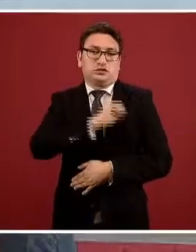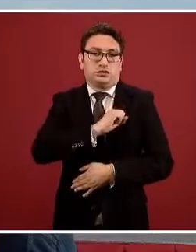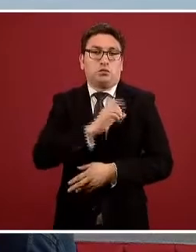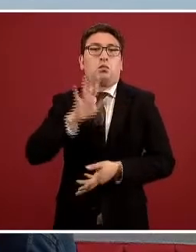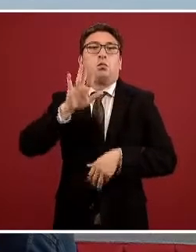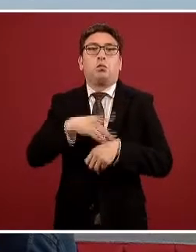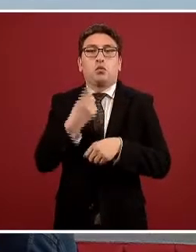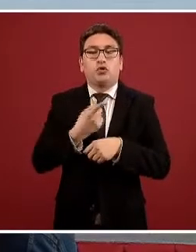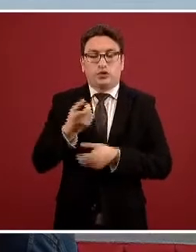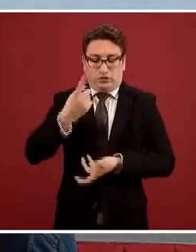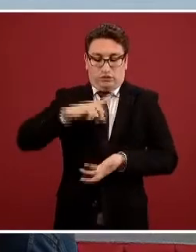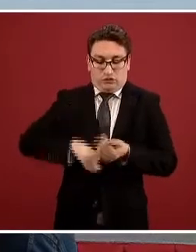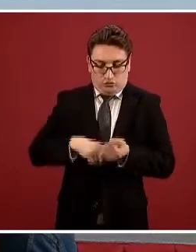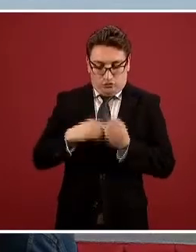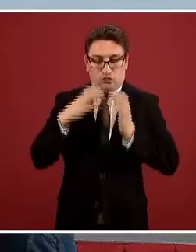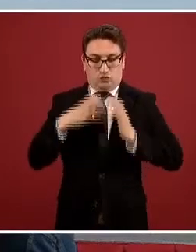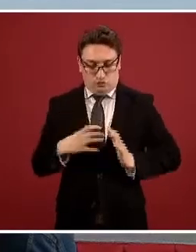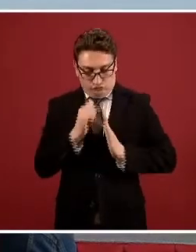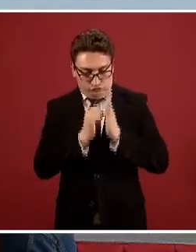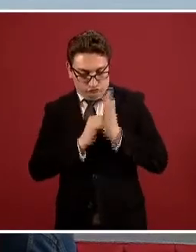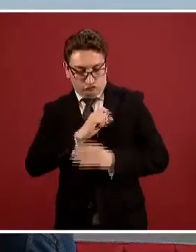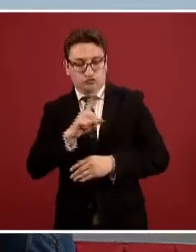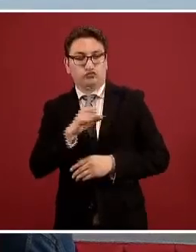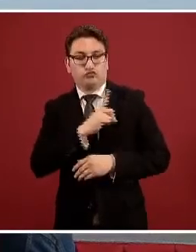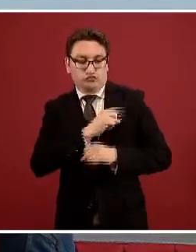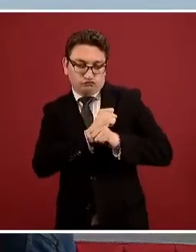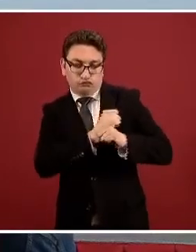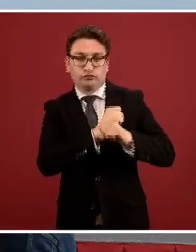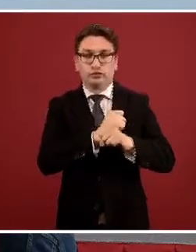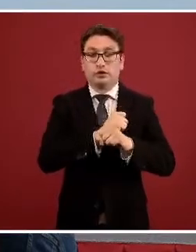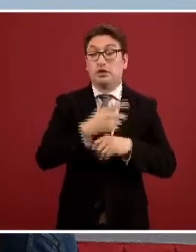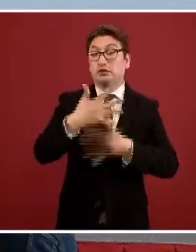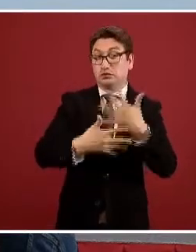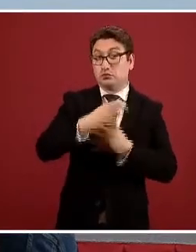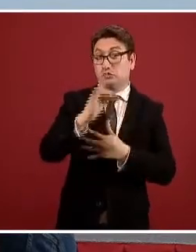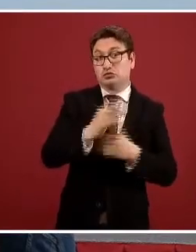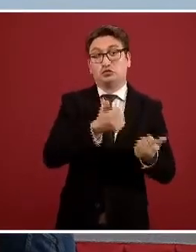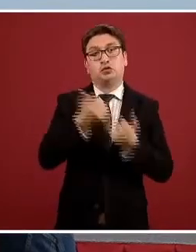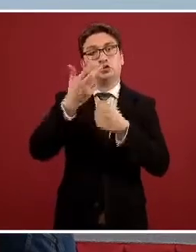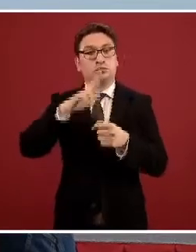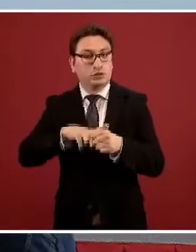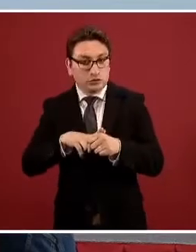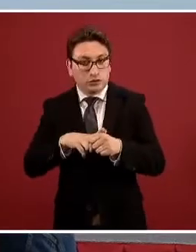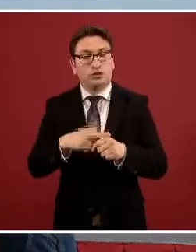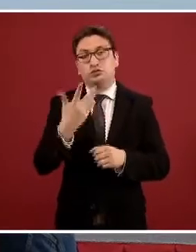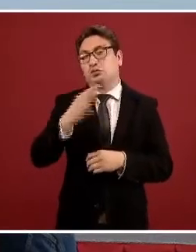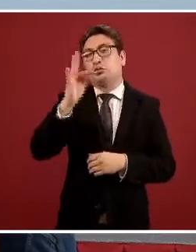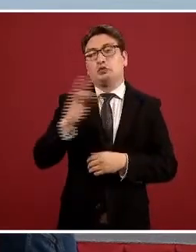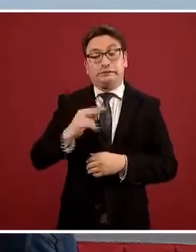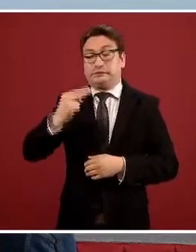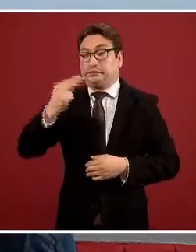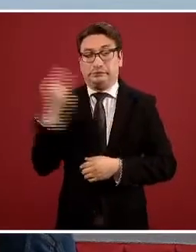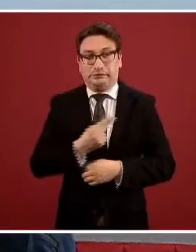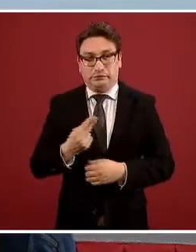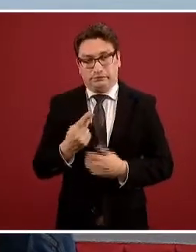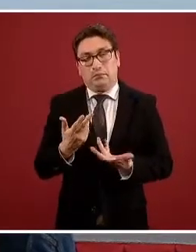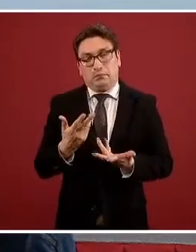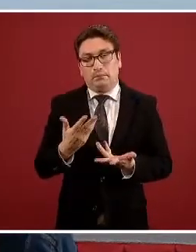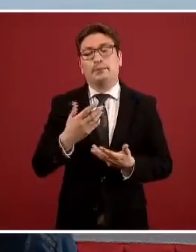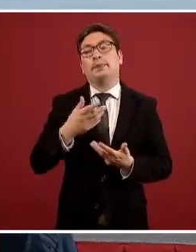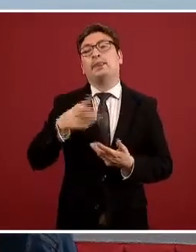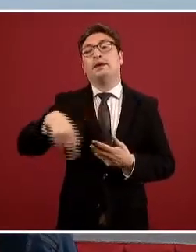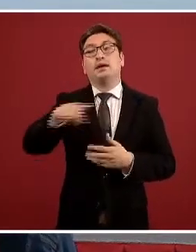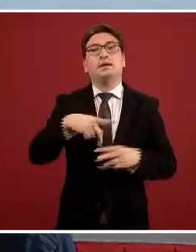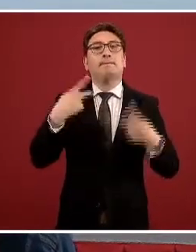sistema inmune y 15% requiere hospitalización, 5% puede requerir la terapia intensiva. Finalmente, tanto